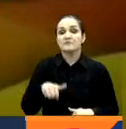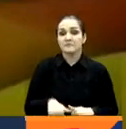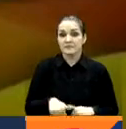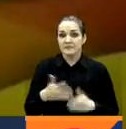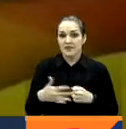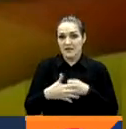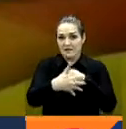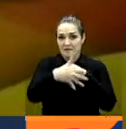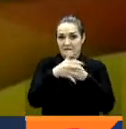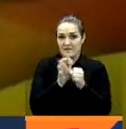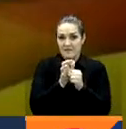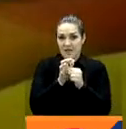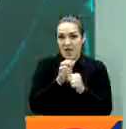conectado 24/7